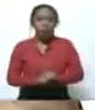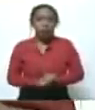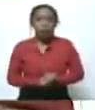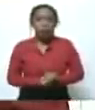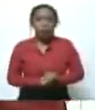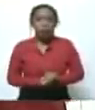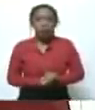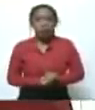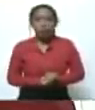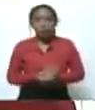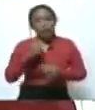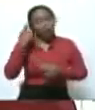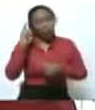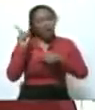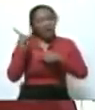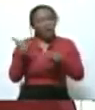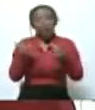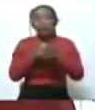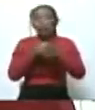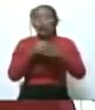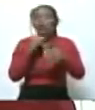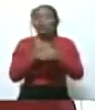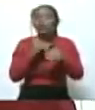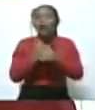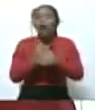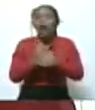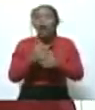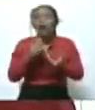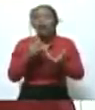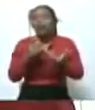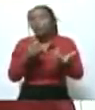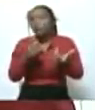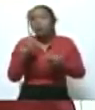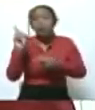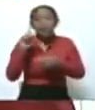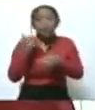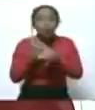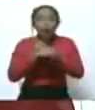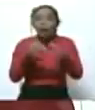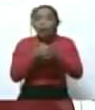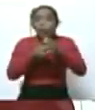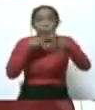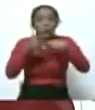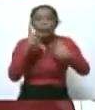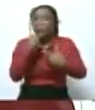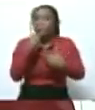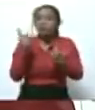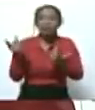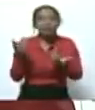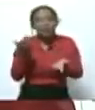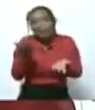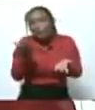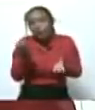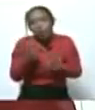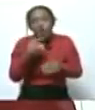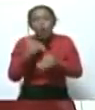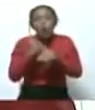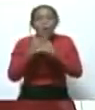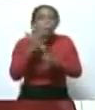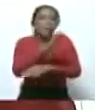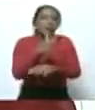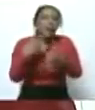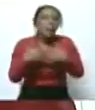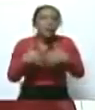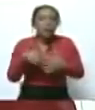Porque acuérdate que esos son corporaciones. Esos no son partidos políticos, ¿no? No obedecen